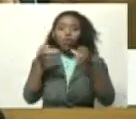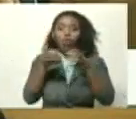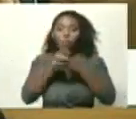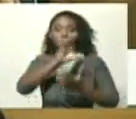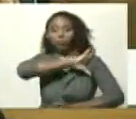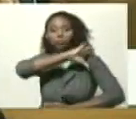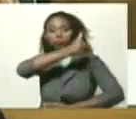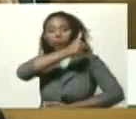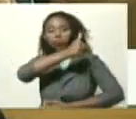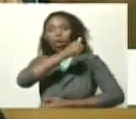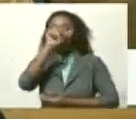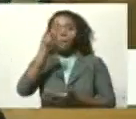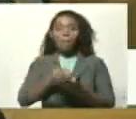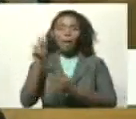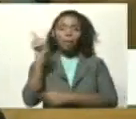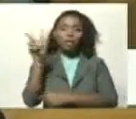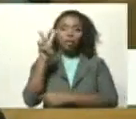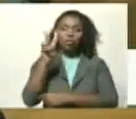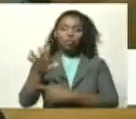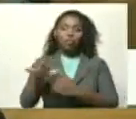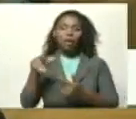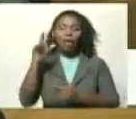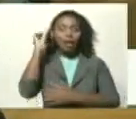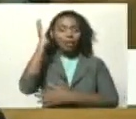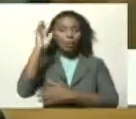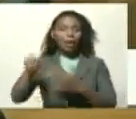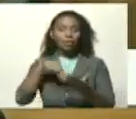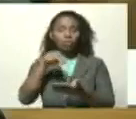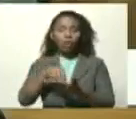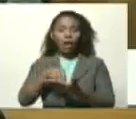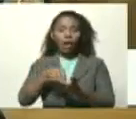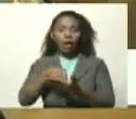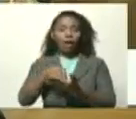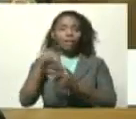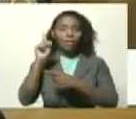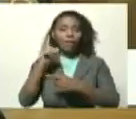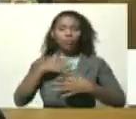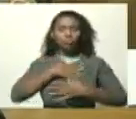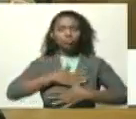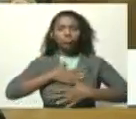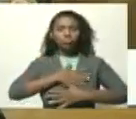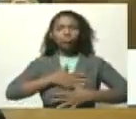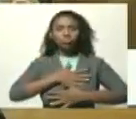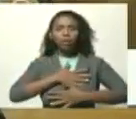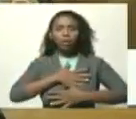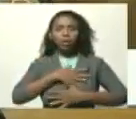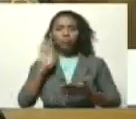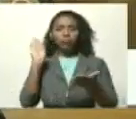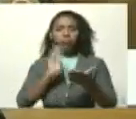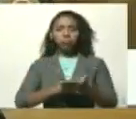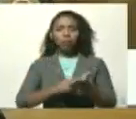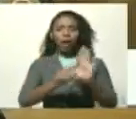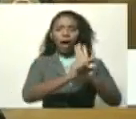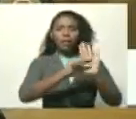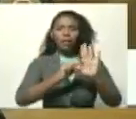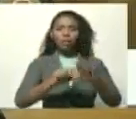Directiva 2022 de la Asamblea Nacional de conformidad con lo establecido en el